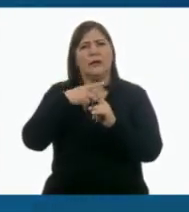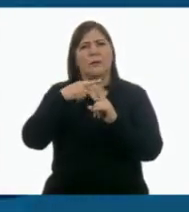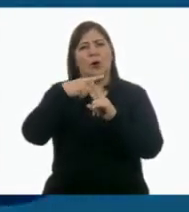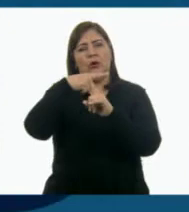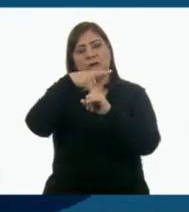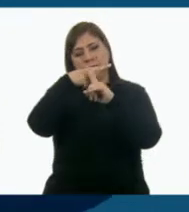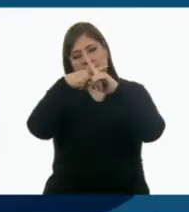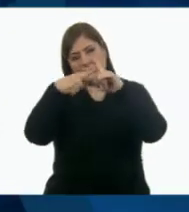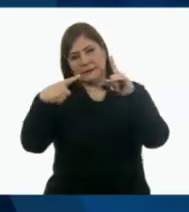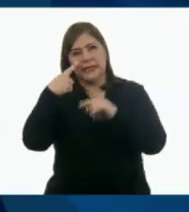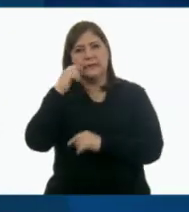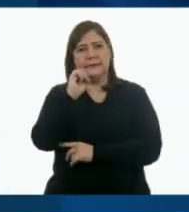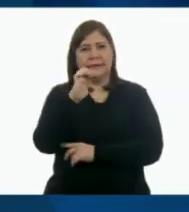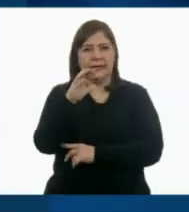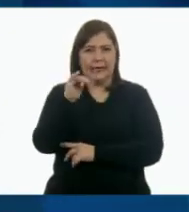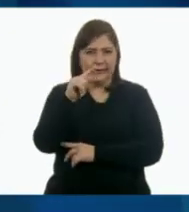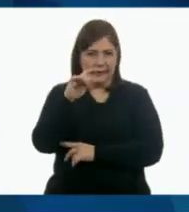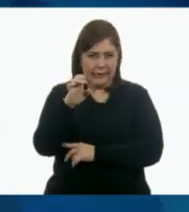perpendicular.